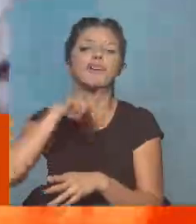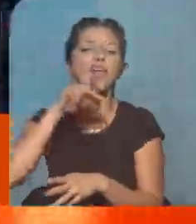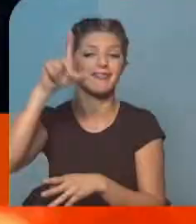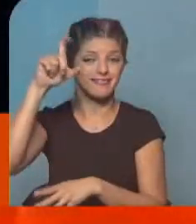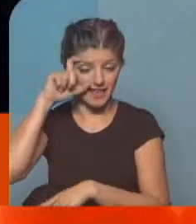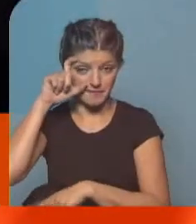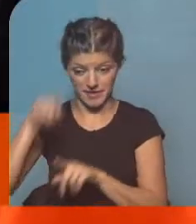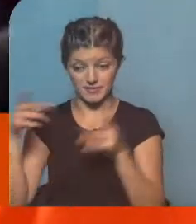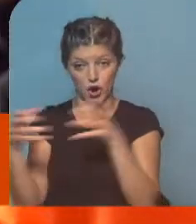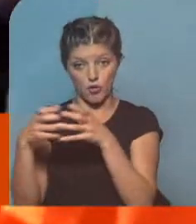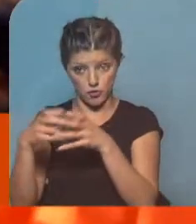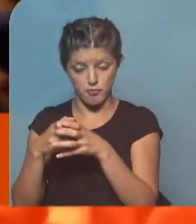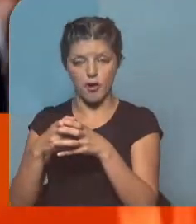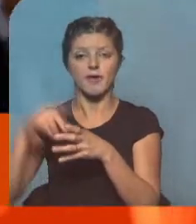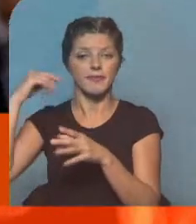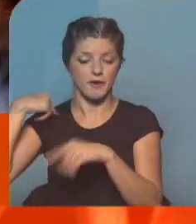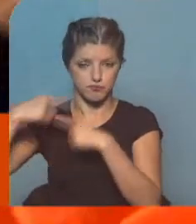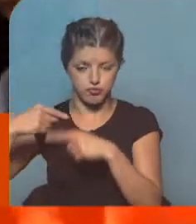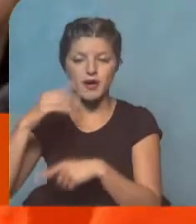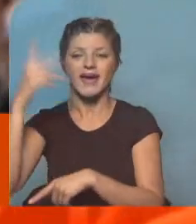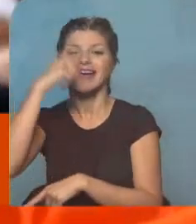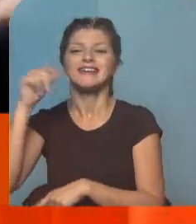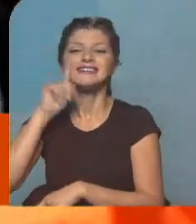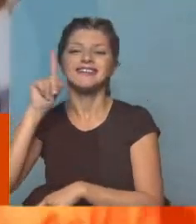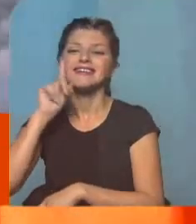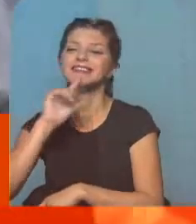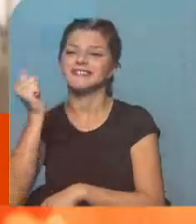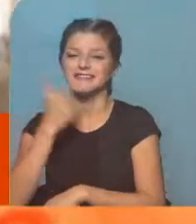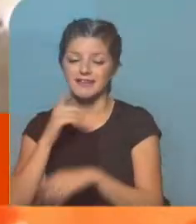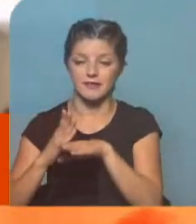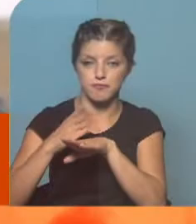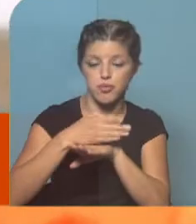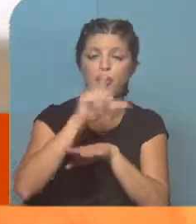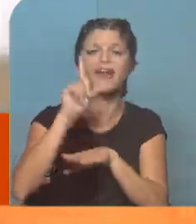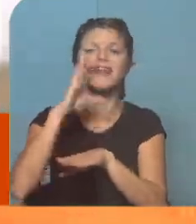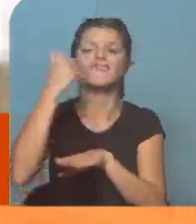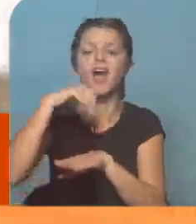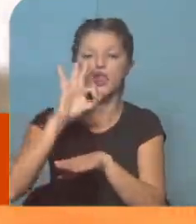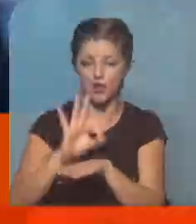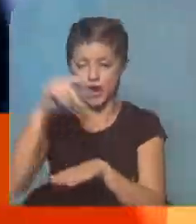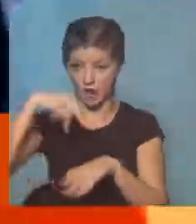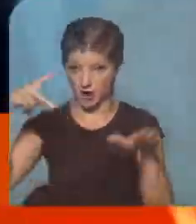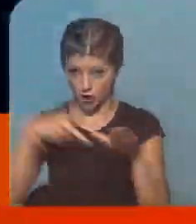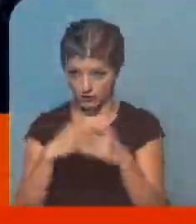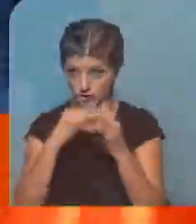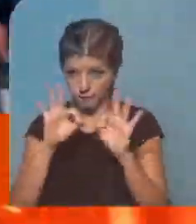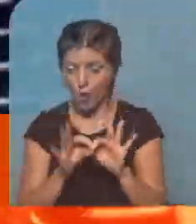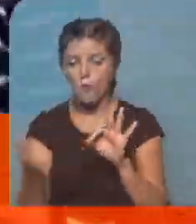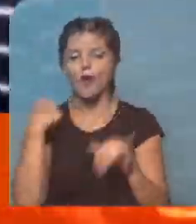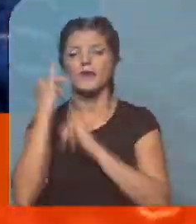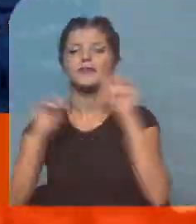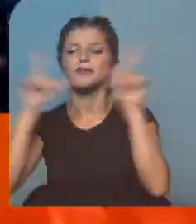organización yiita trasciende las fronteras del Líbano. Los detalles luego de la pausa en Televisión